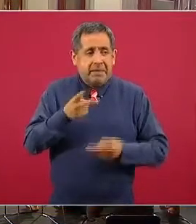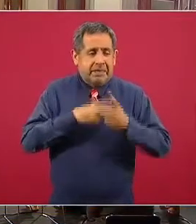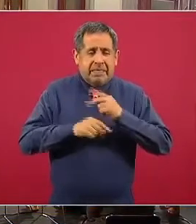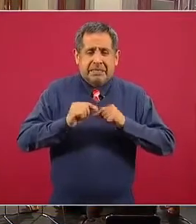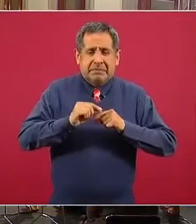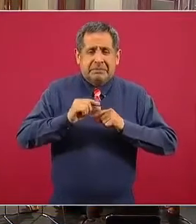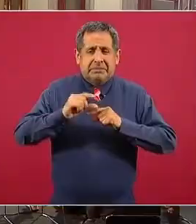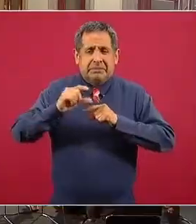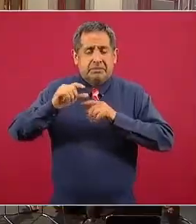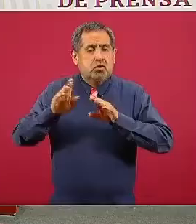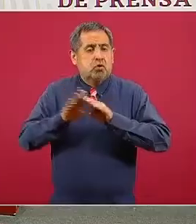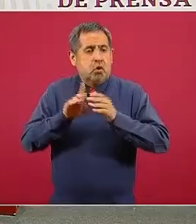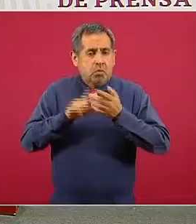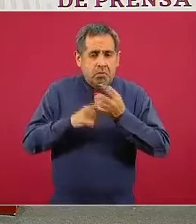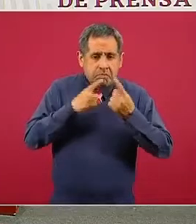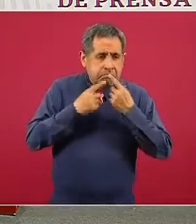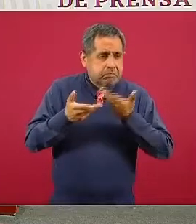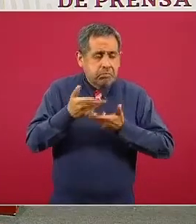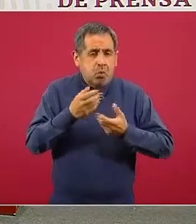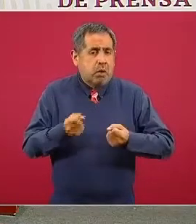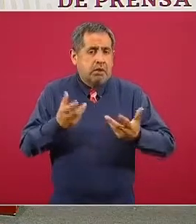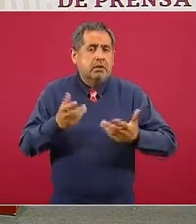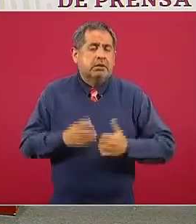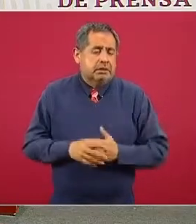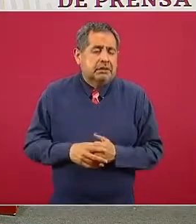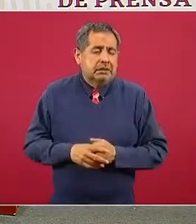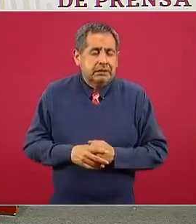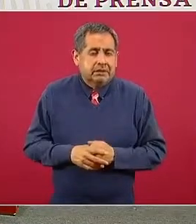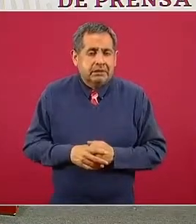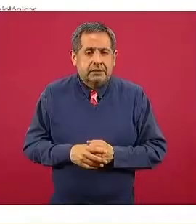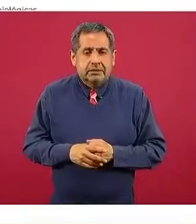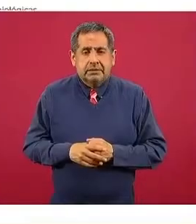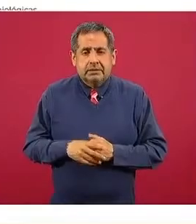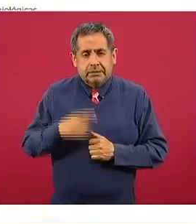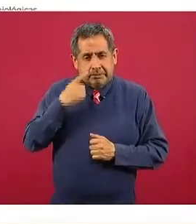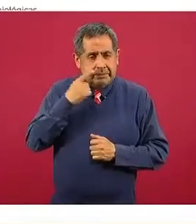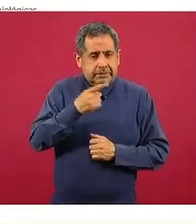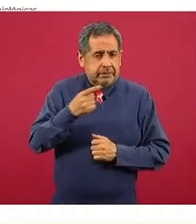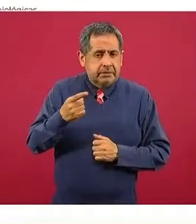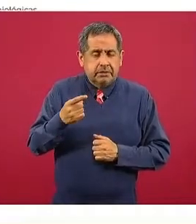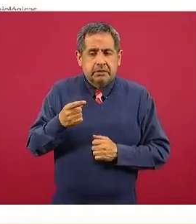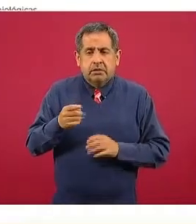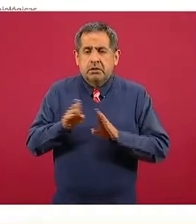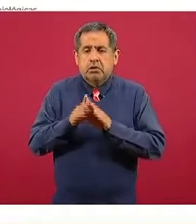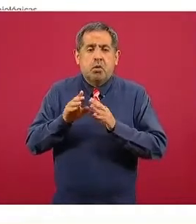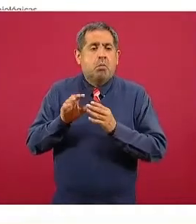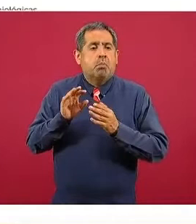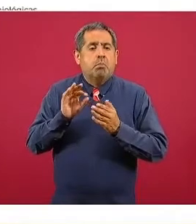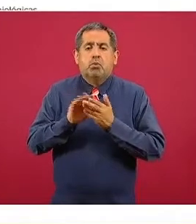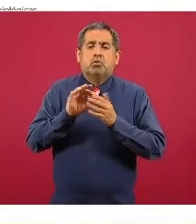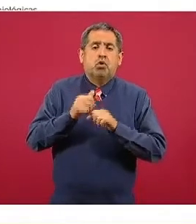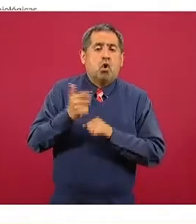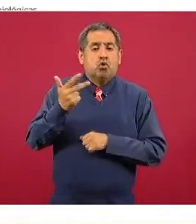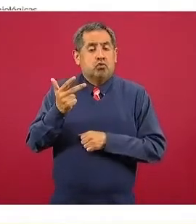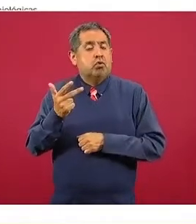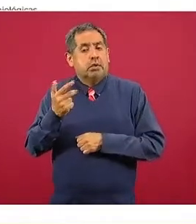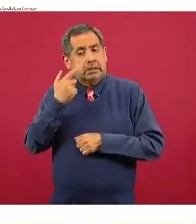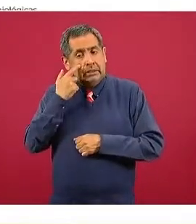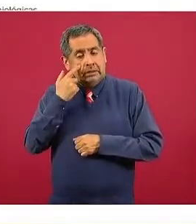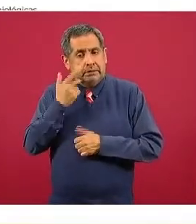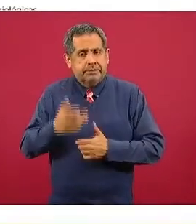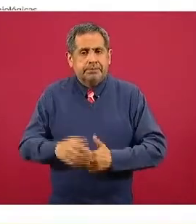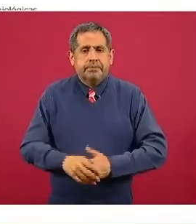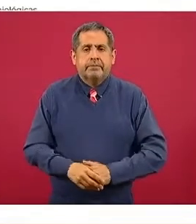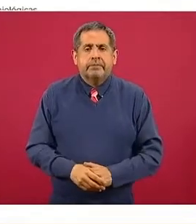el indicador de casos estimados, prácticamente ya a 0.8 de lo que veíamos en